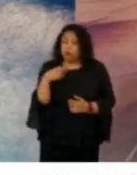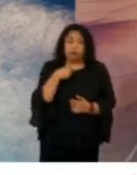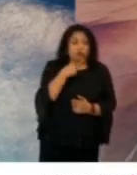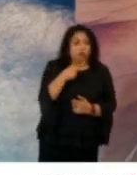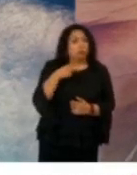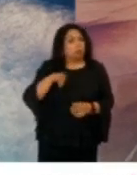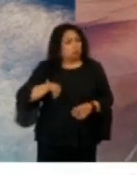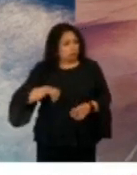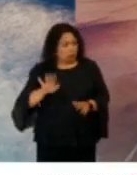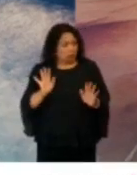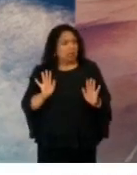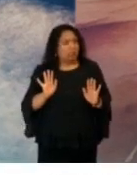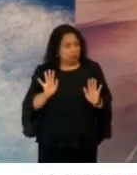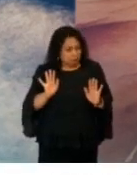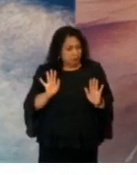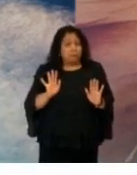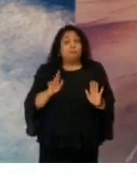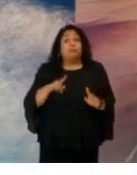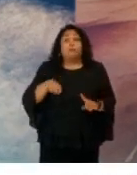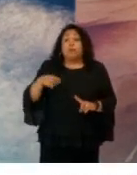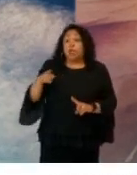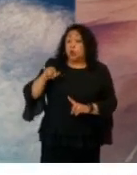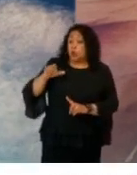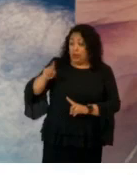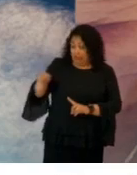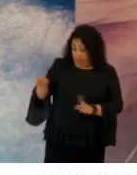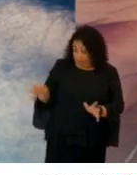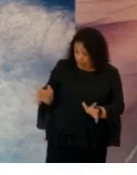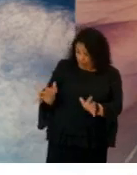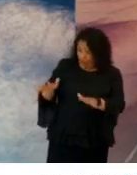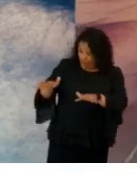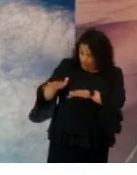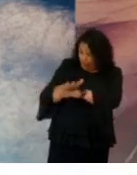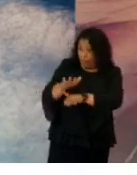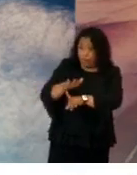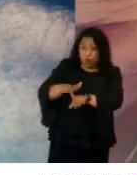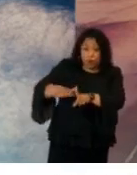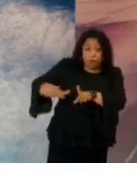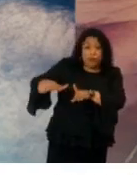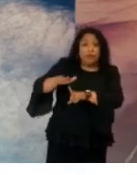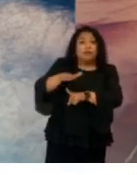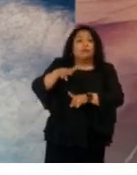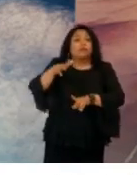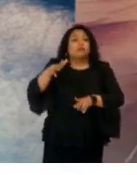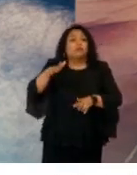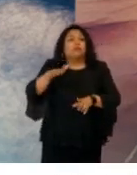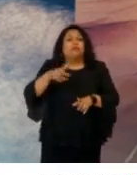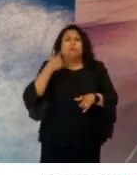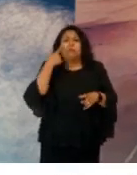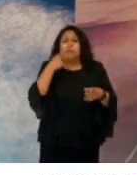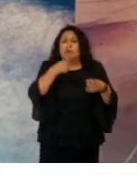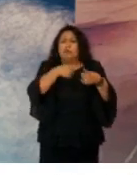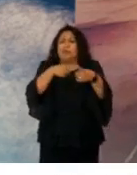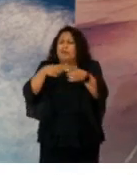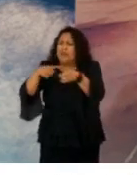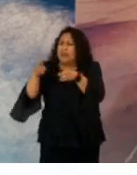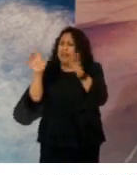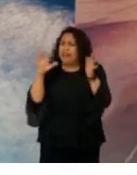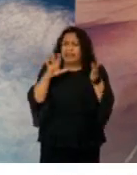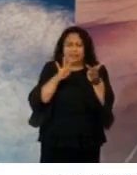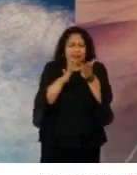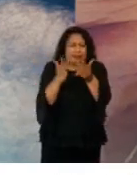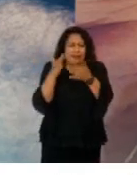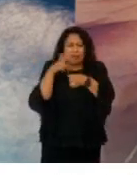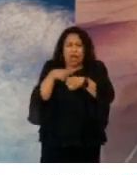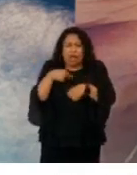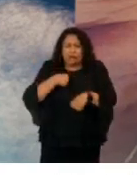interesante. Porque Julieta le toca movilizar en un contexto donde el repertorio es muy distinto, donde las redes